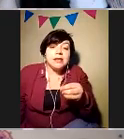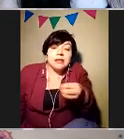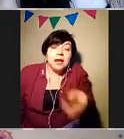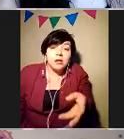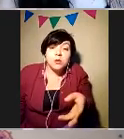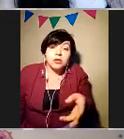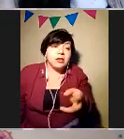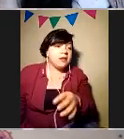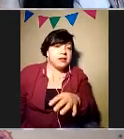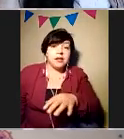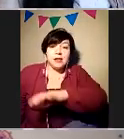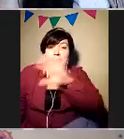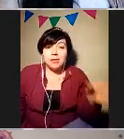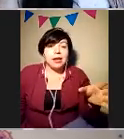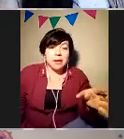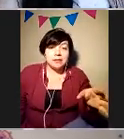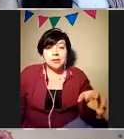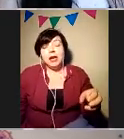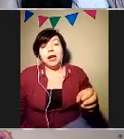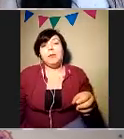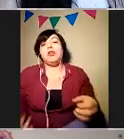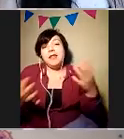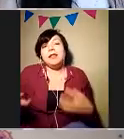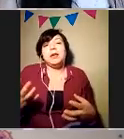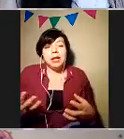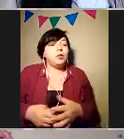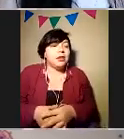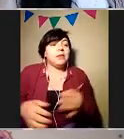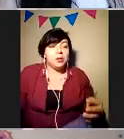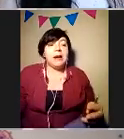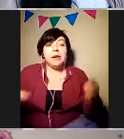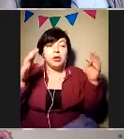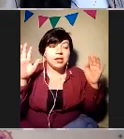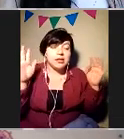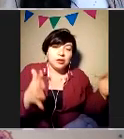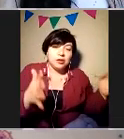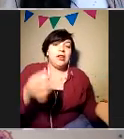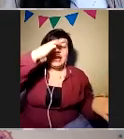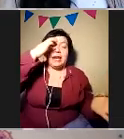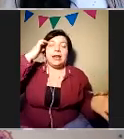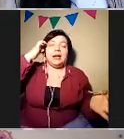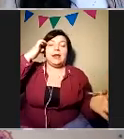estaciones y a los sujetos de vestirse en climas, pero que evidentemente la industria también tomaba y ponía cierto